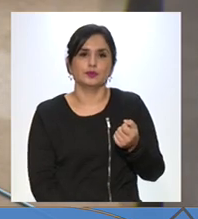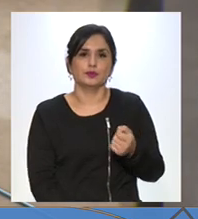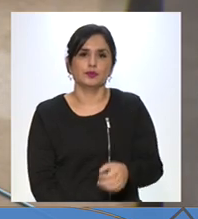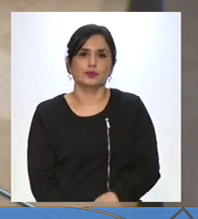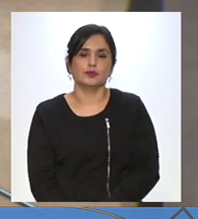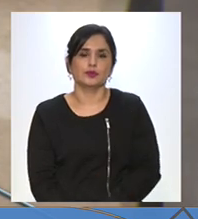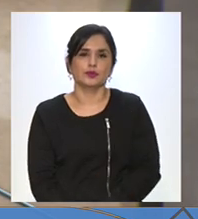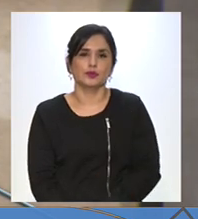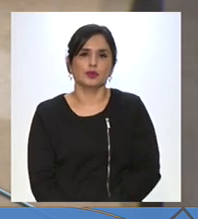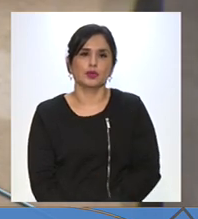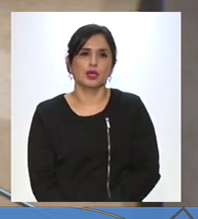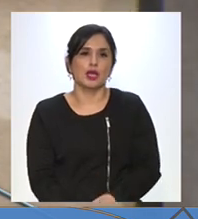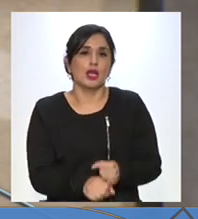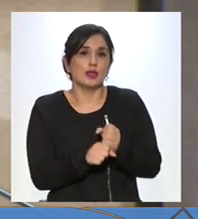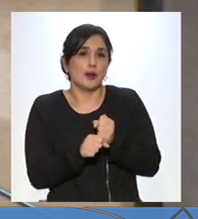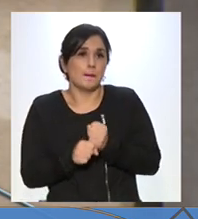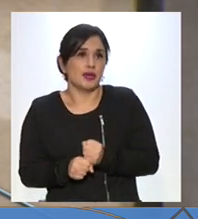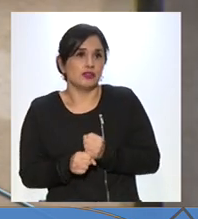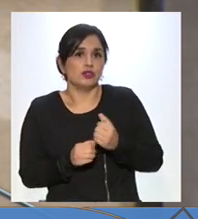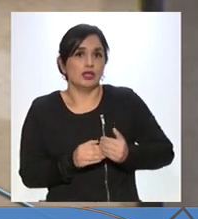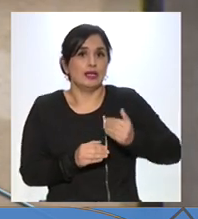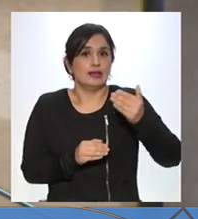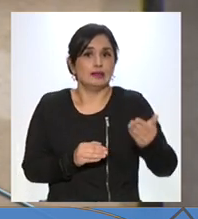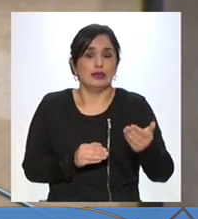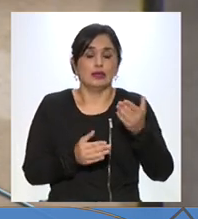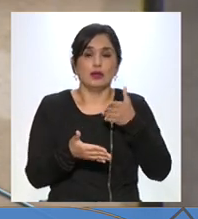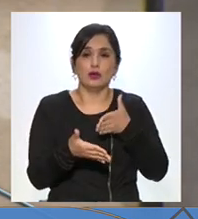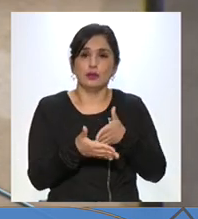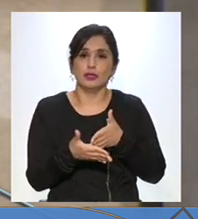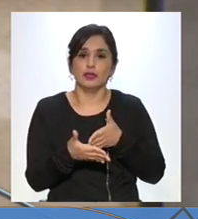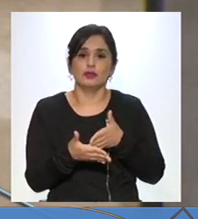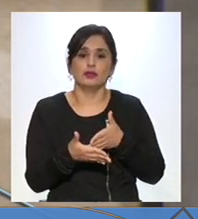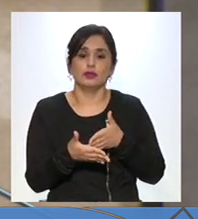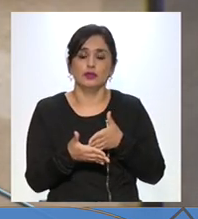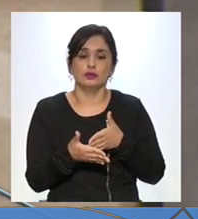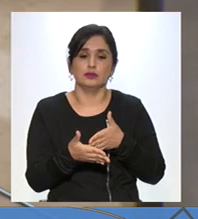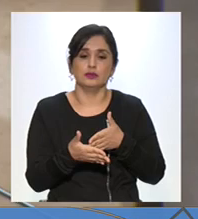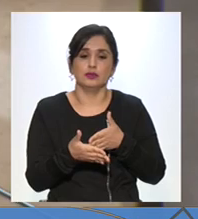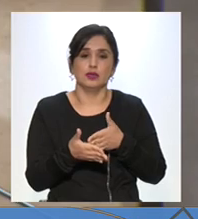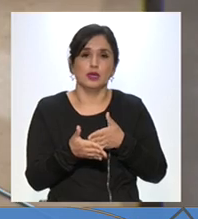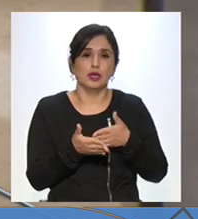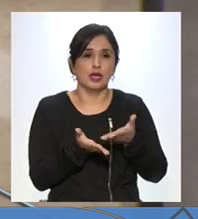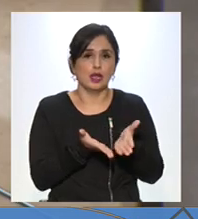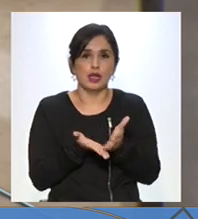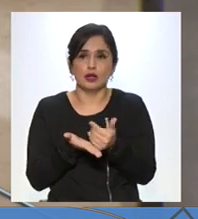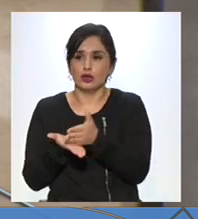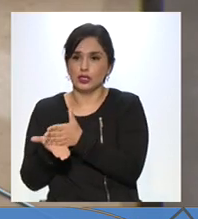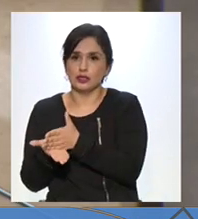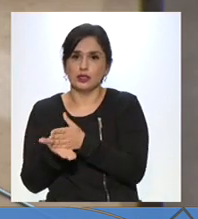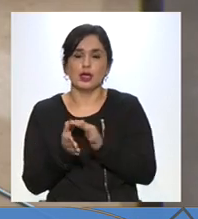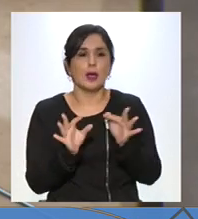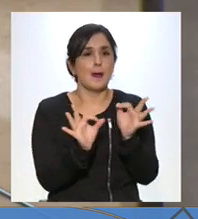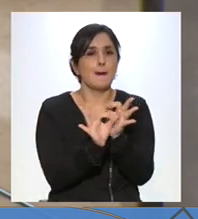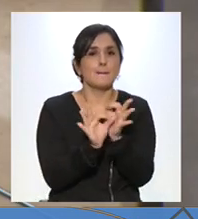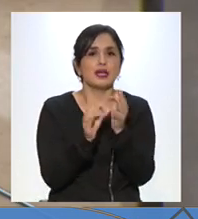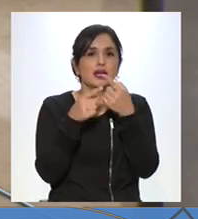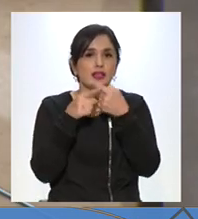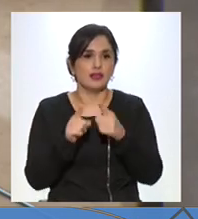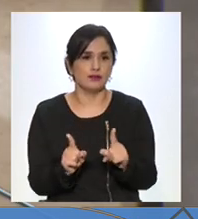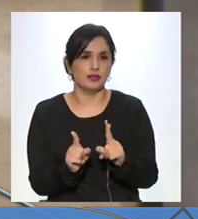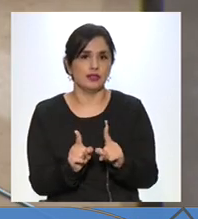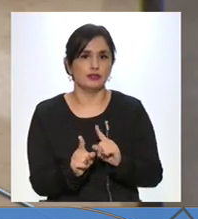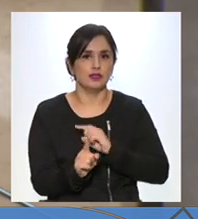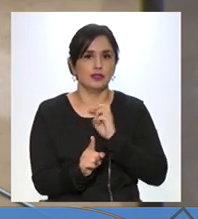estas presiones externas o restricciones en las cadenas logísticas en buena medida explican esa diferencia entre el